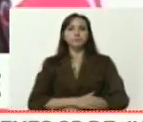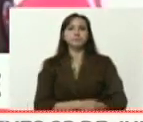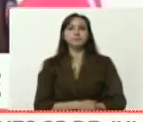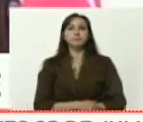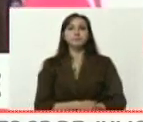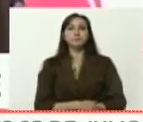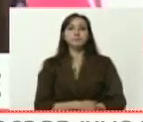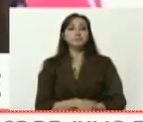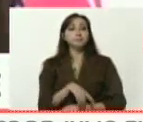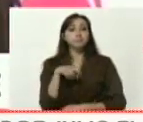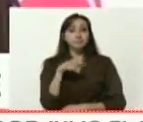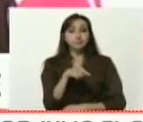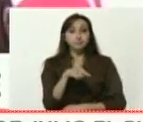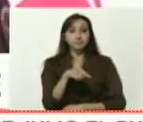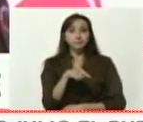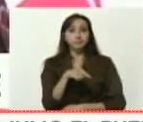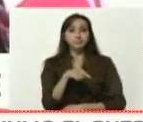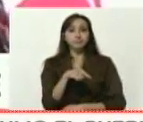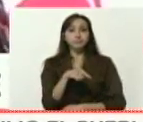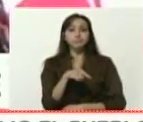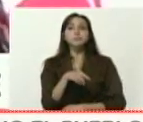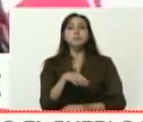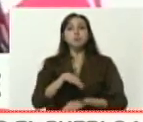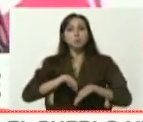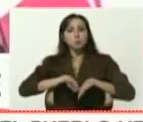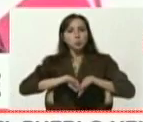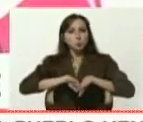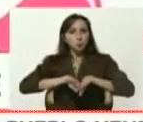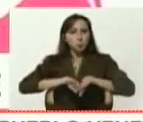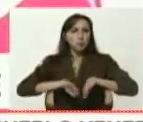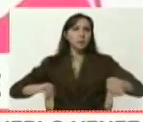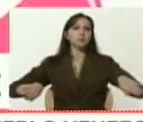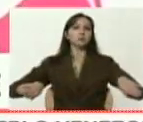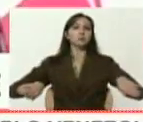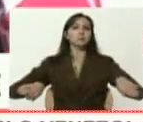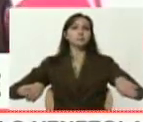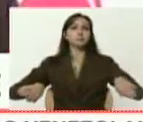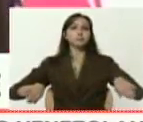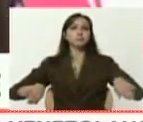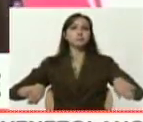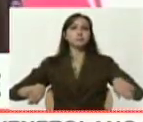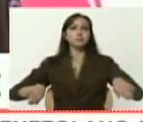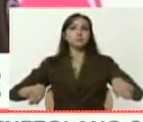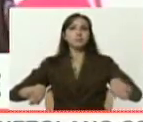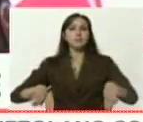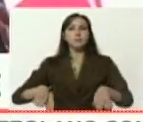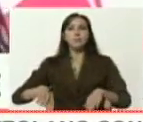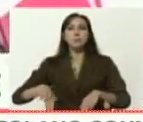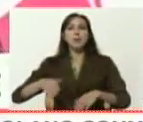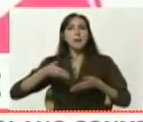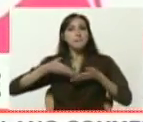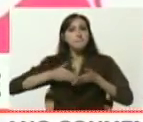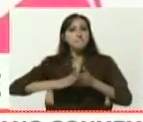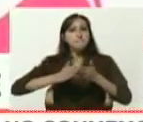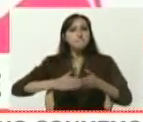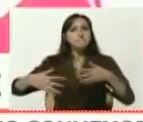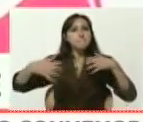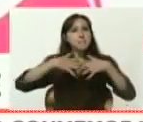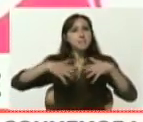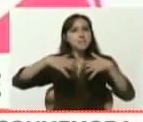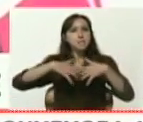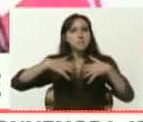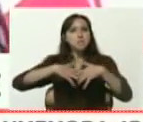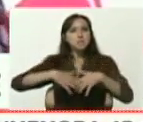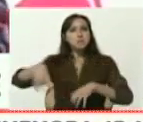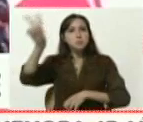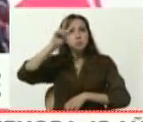hecho marcó la separación entre la Marina de Guerra venezolana